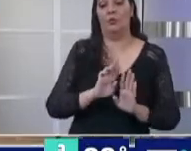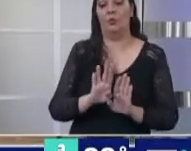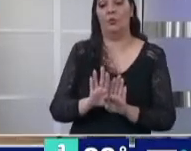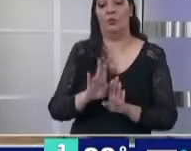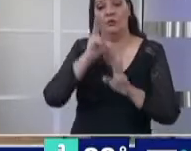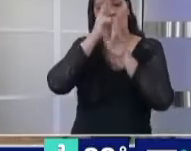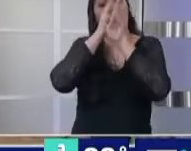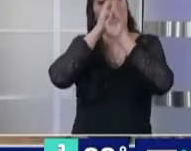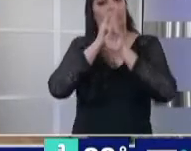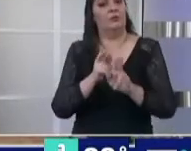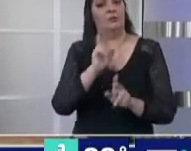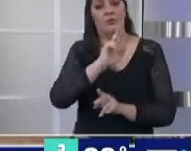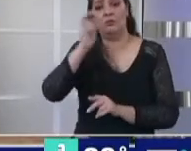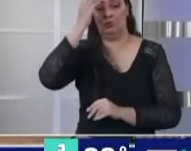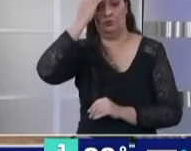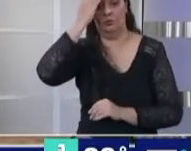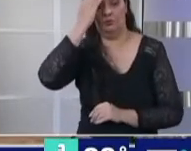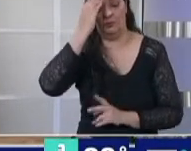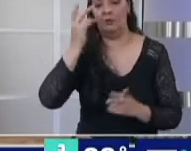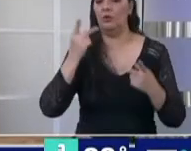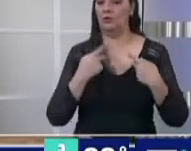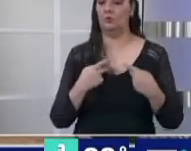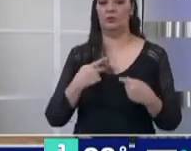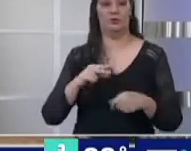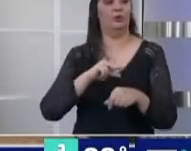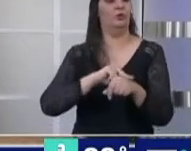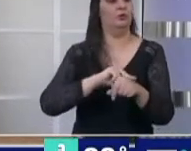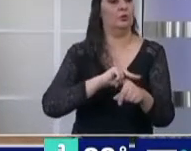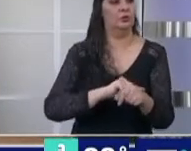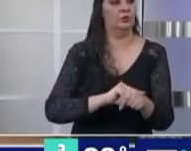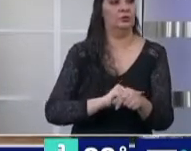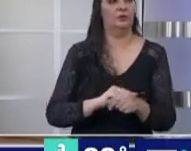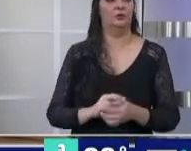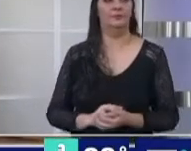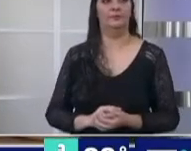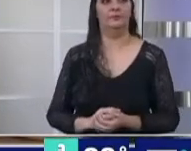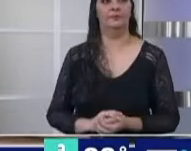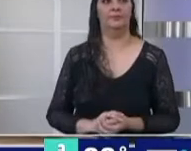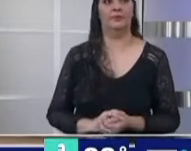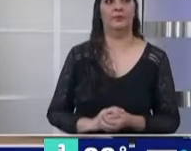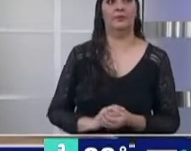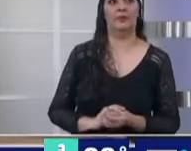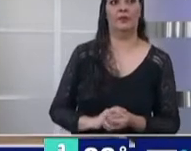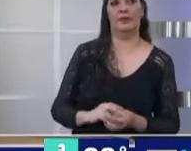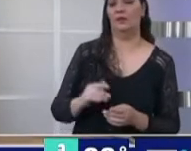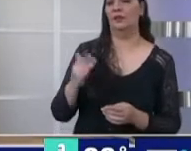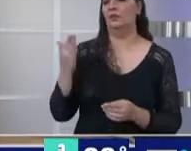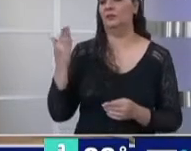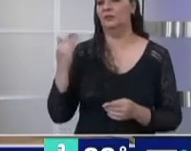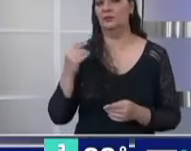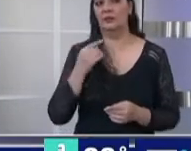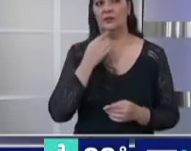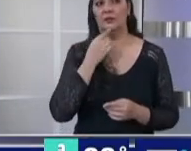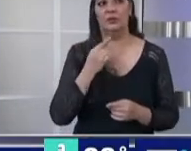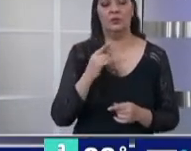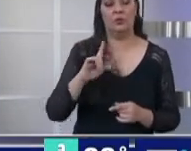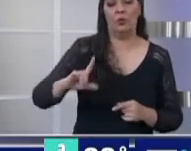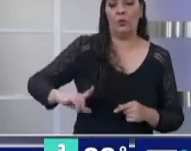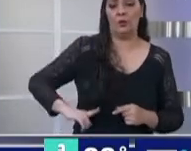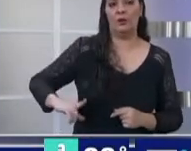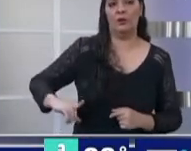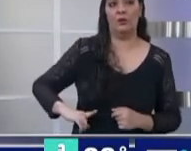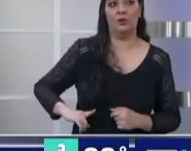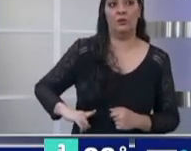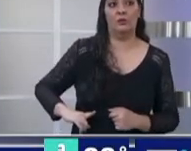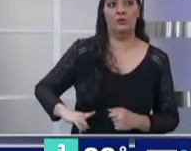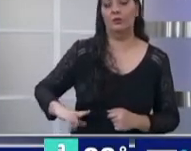a todo el personal de salud. Me gustó mucho, hace rato les presentó el proyecto el gobernador,